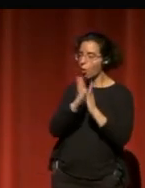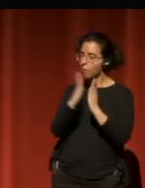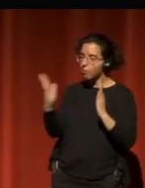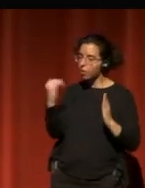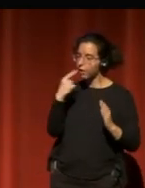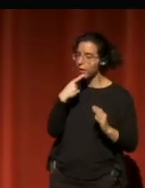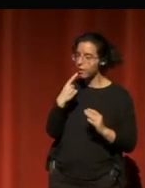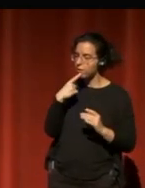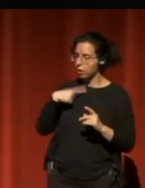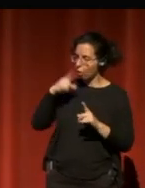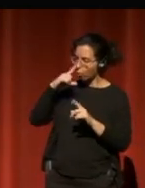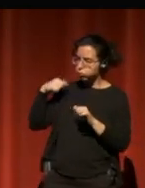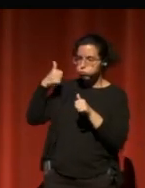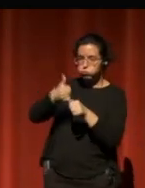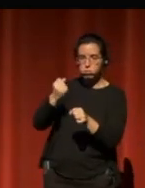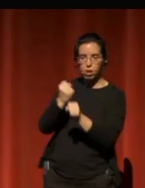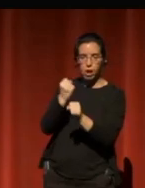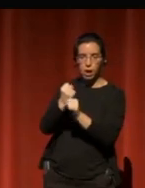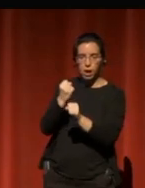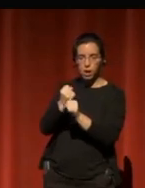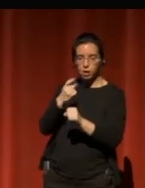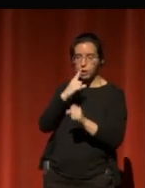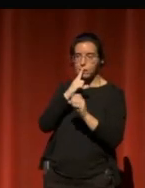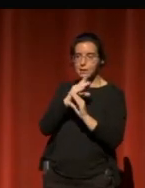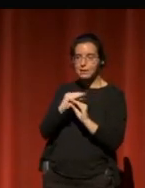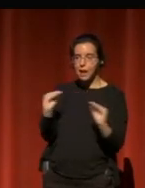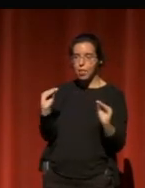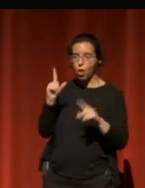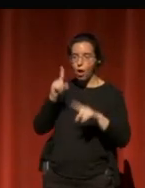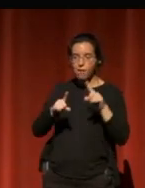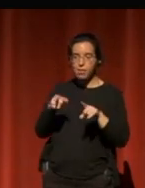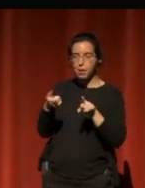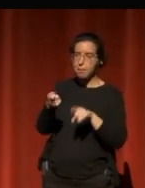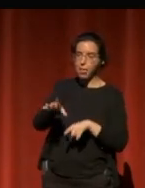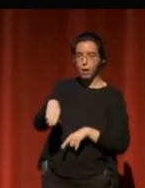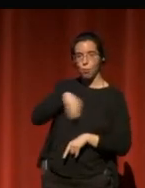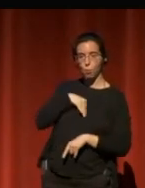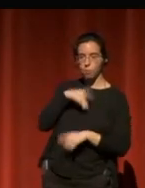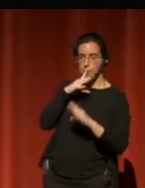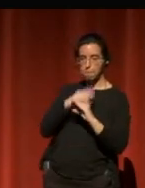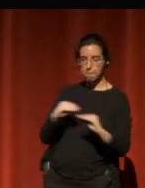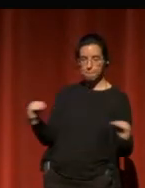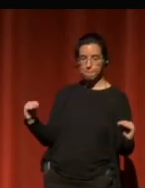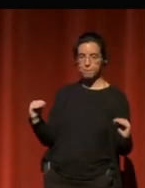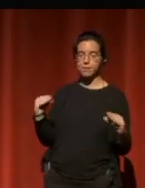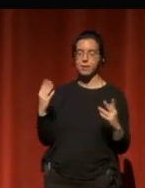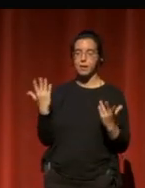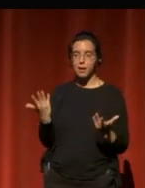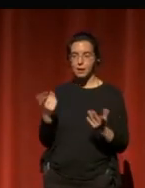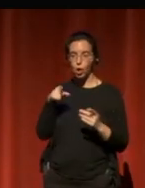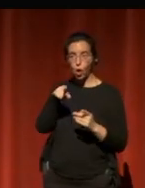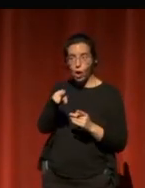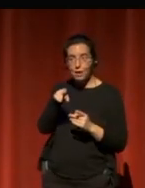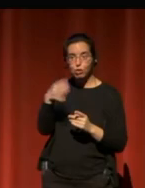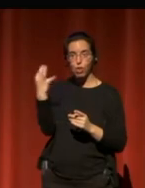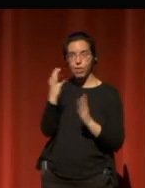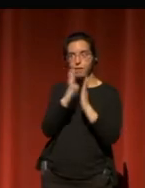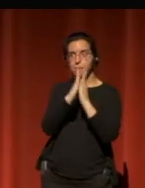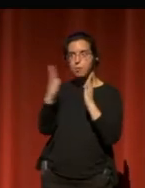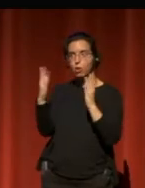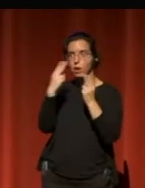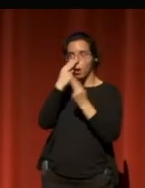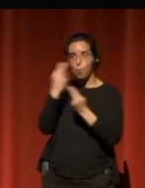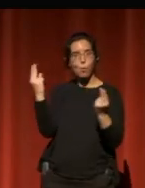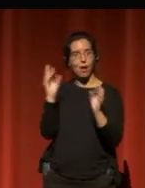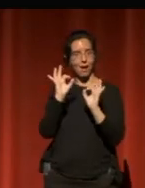años. Sí, básicamente, más que silencio, a veces incluso es una tumba. Entonces, eso es la antítesis de lo que debería ser una biblioteca pública. Es decir, es